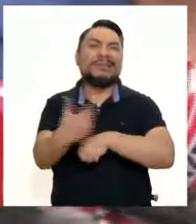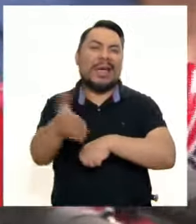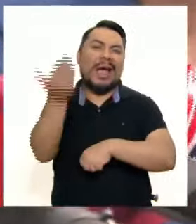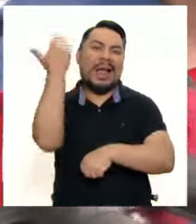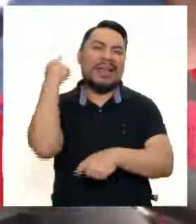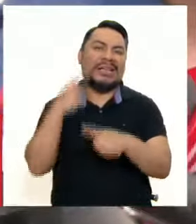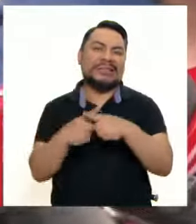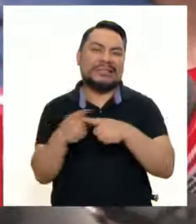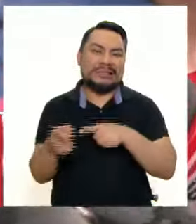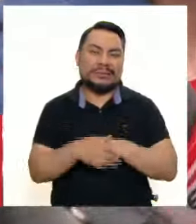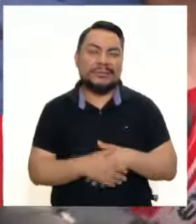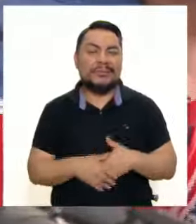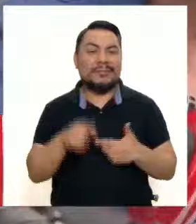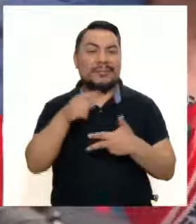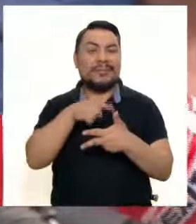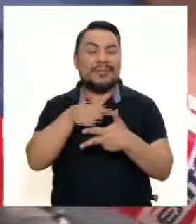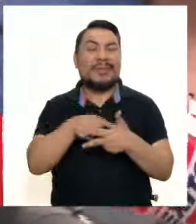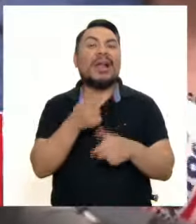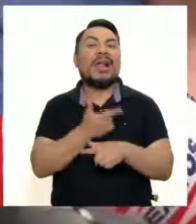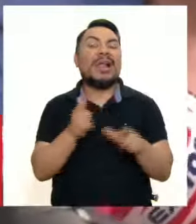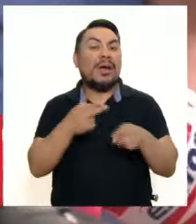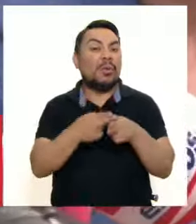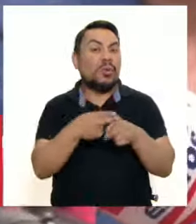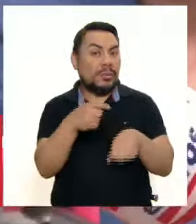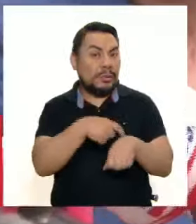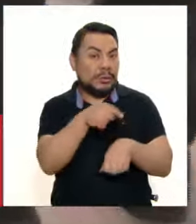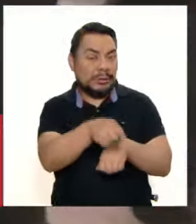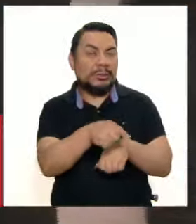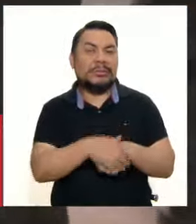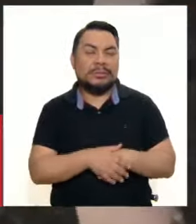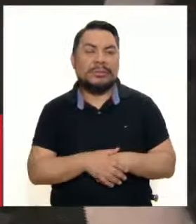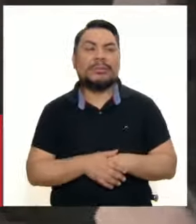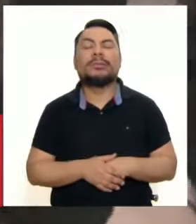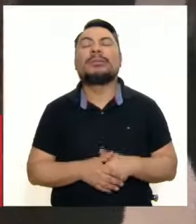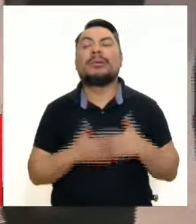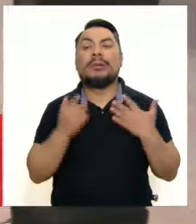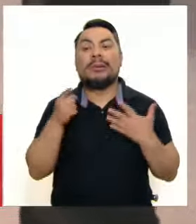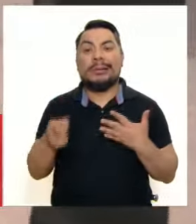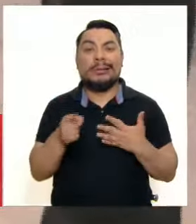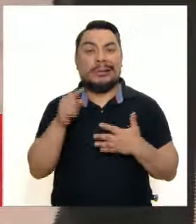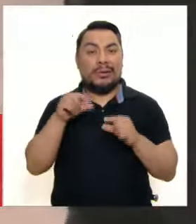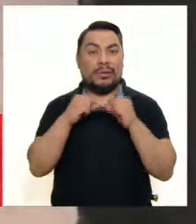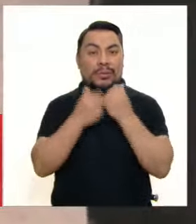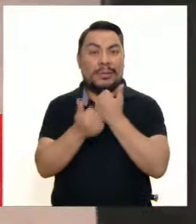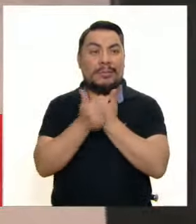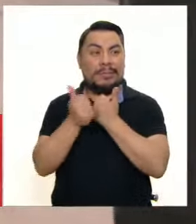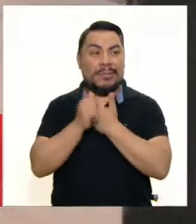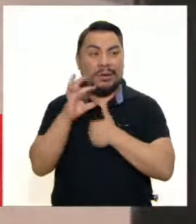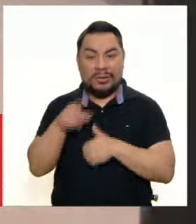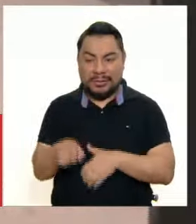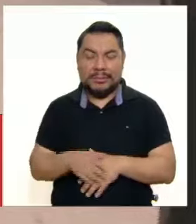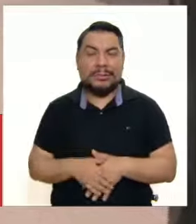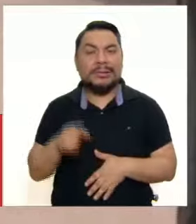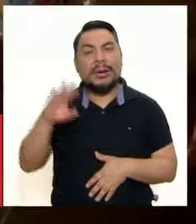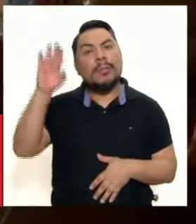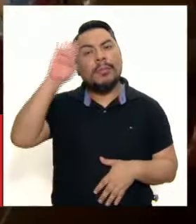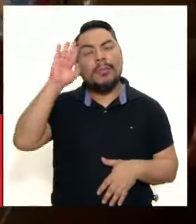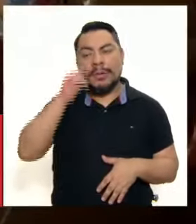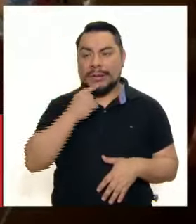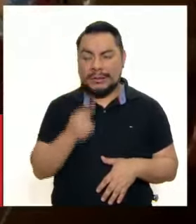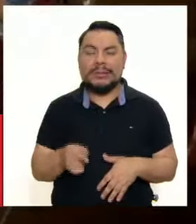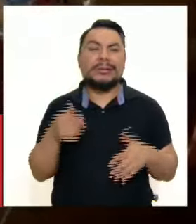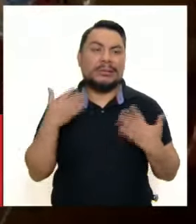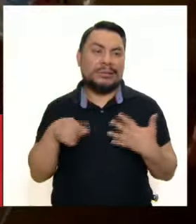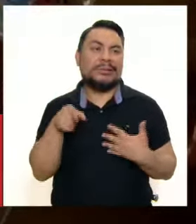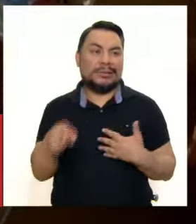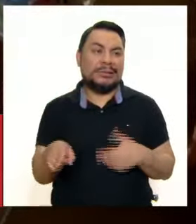delitos. Inclusive uno de ellos está con libertad condicional, firmando. Esta banda criminal, según datos policiales,